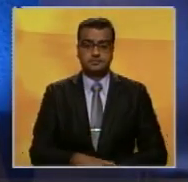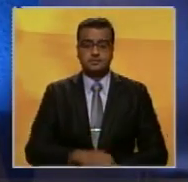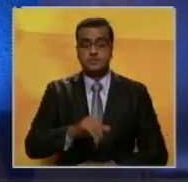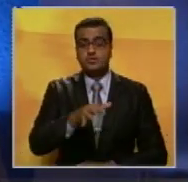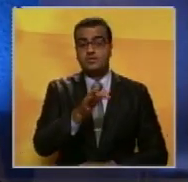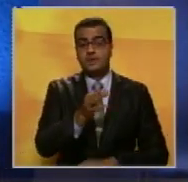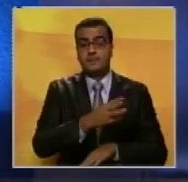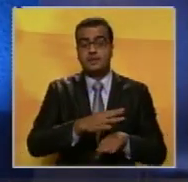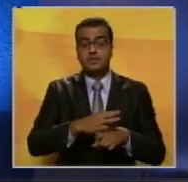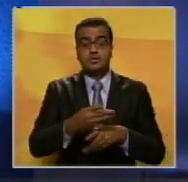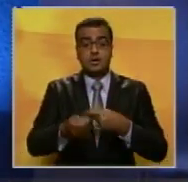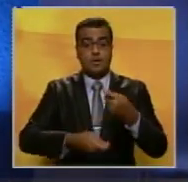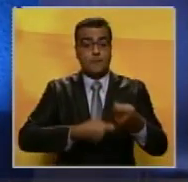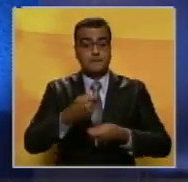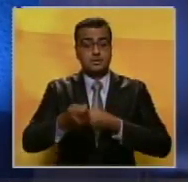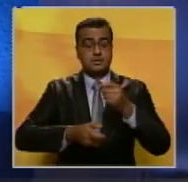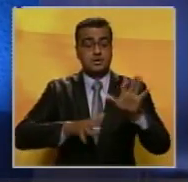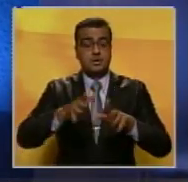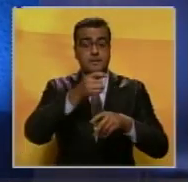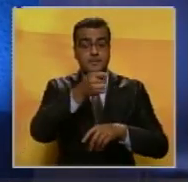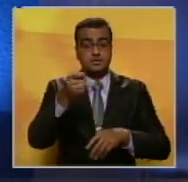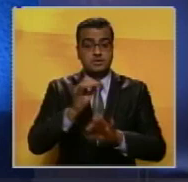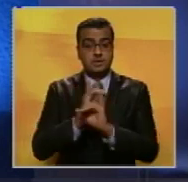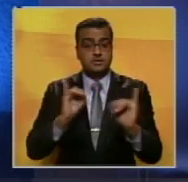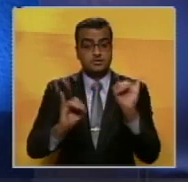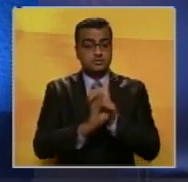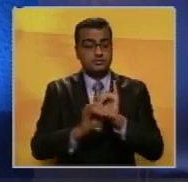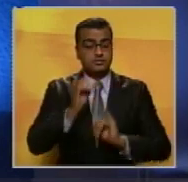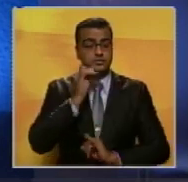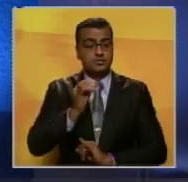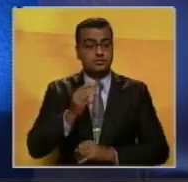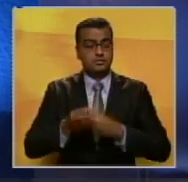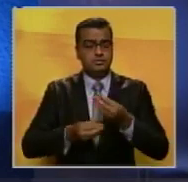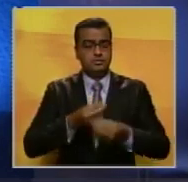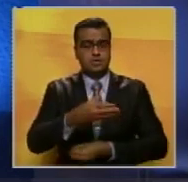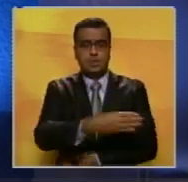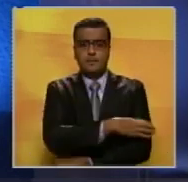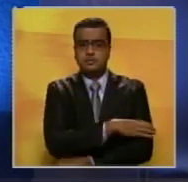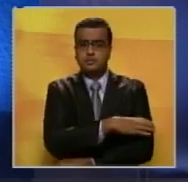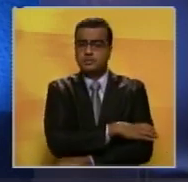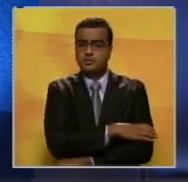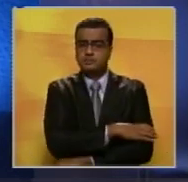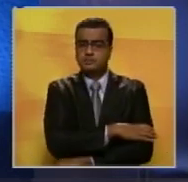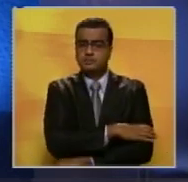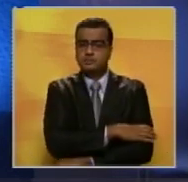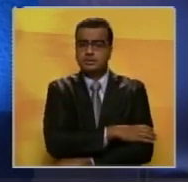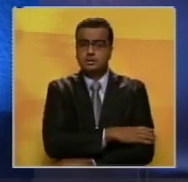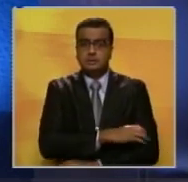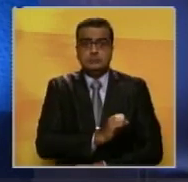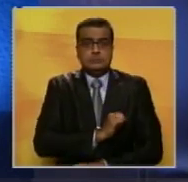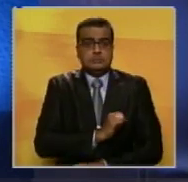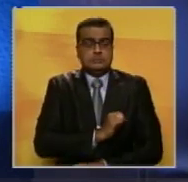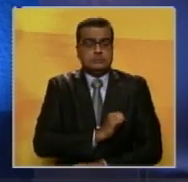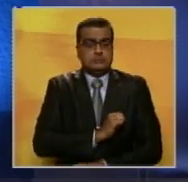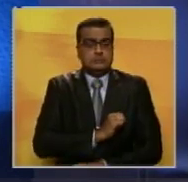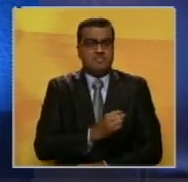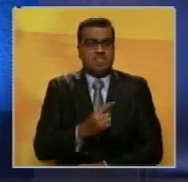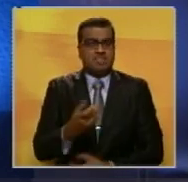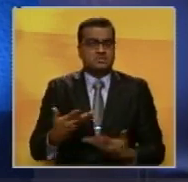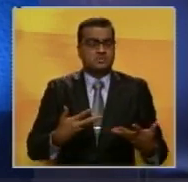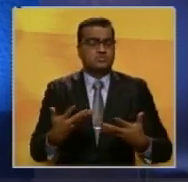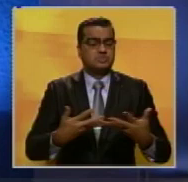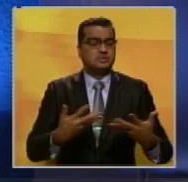Faría, ministro de Comercio Exterior e Inversión Internacional, denunció que acciones de la oposición han generado intranquilidad y desconfianza